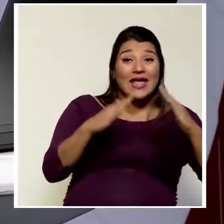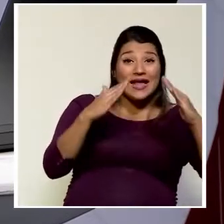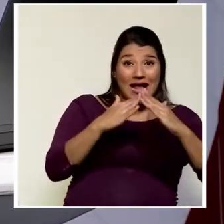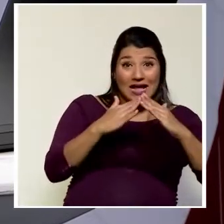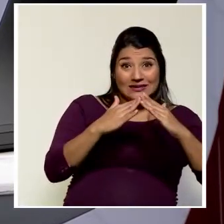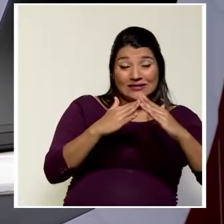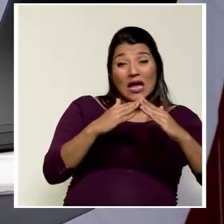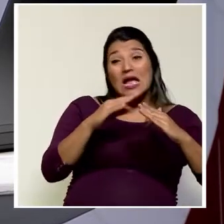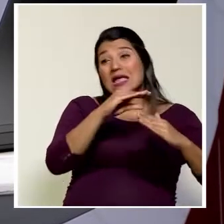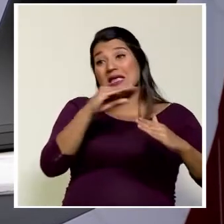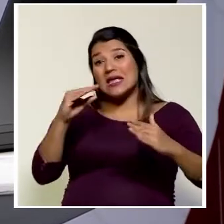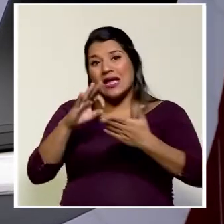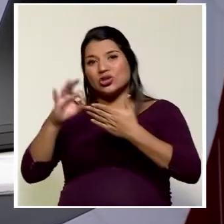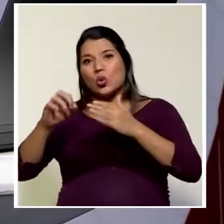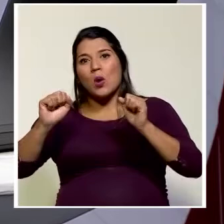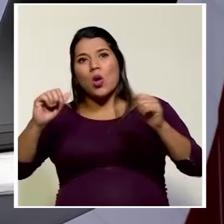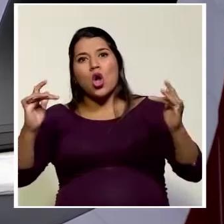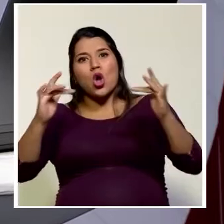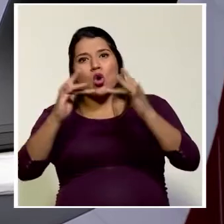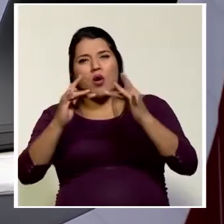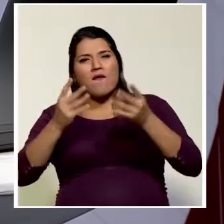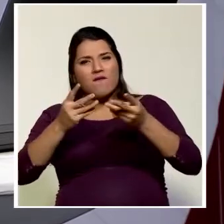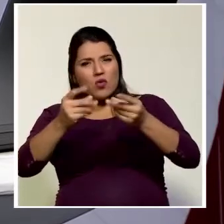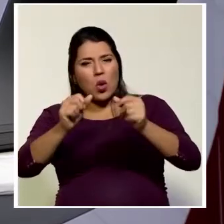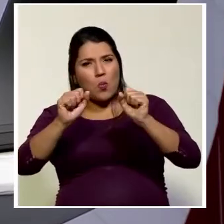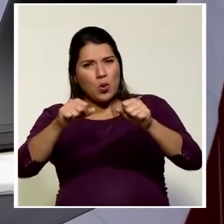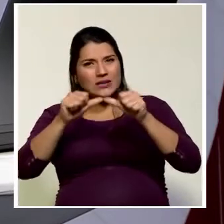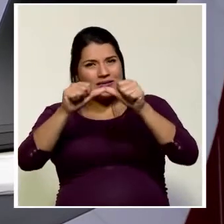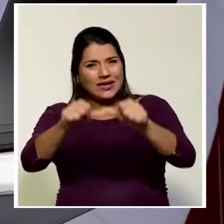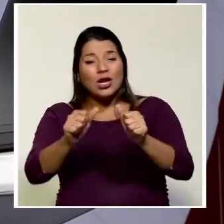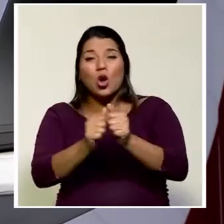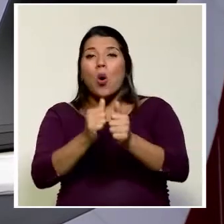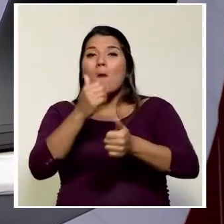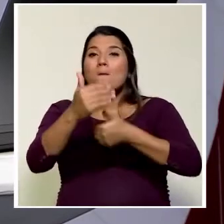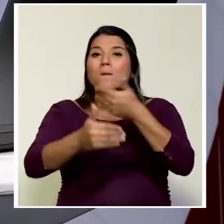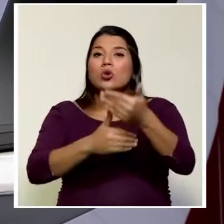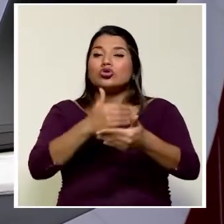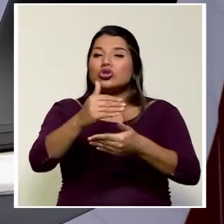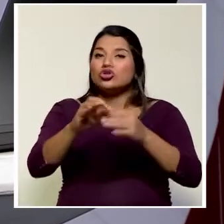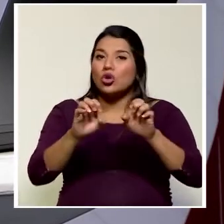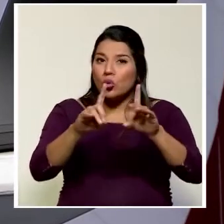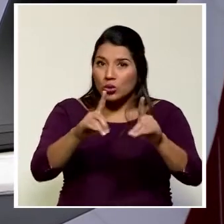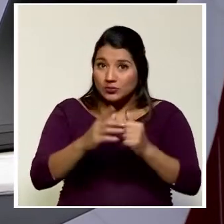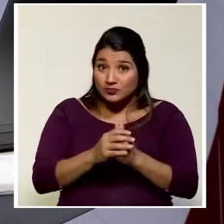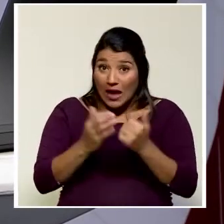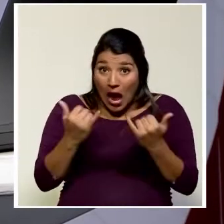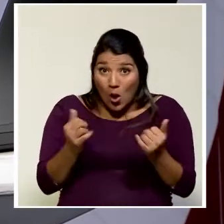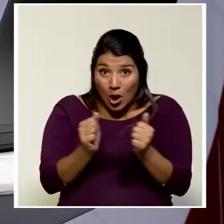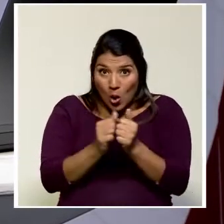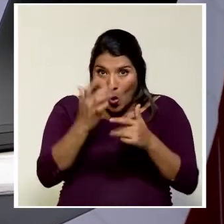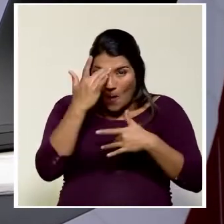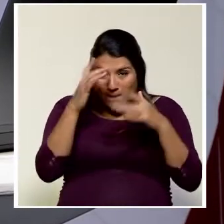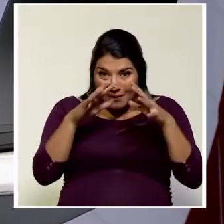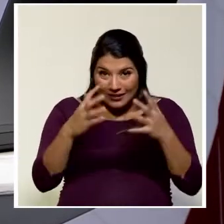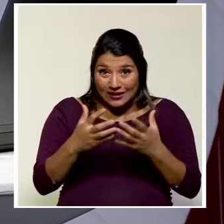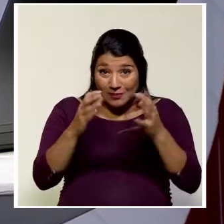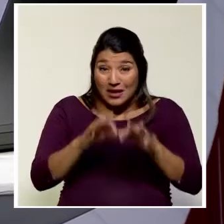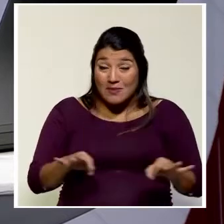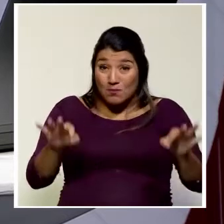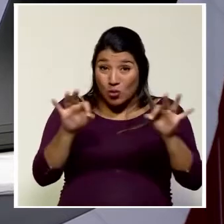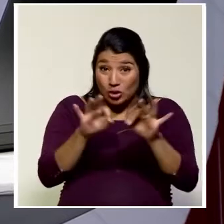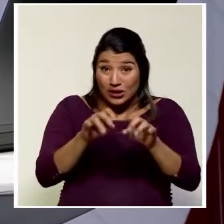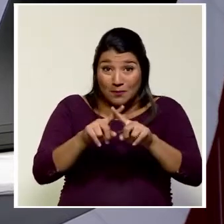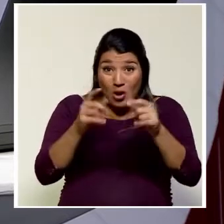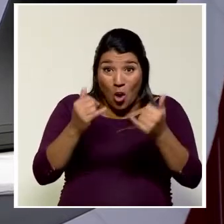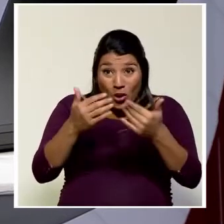ellos de una manera fluida y mantener un proceso educativo que ahora en la pandemia es importante, pero que en adelante